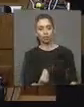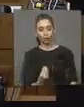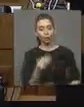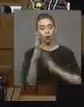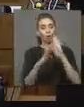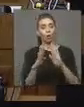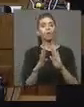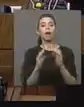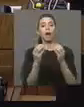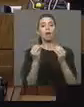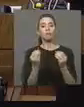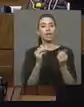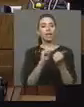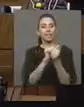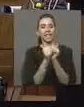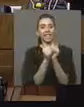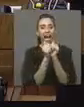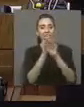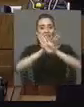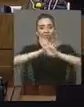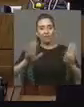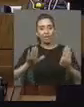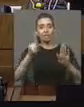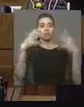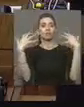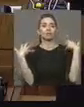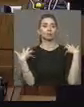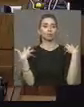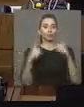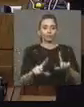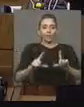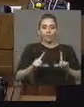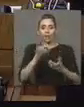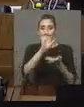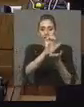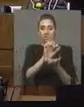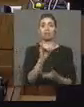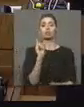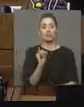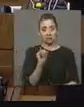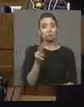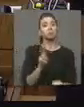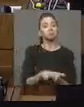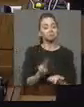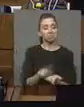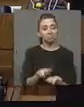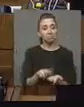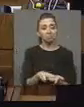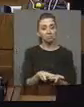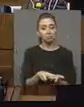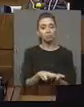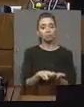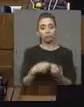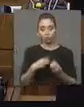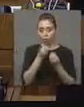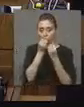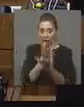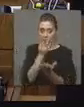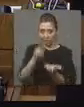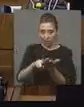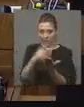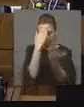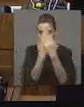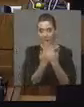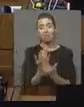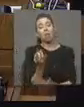Resguardar el buen término de sus carreras también debe ser responsabilidad del Estado. Y sí, es verdad, voy con la verdad de frente y a veces